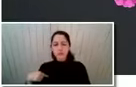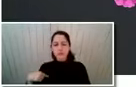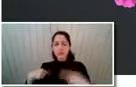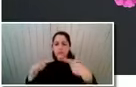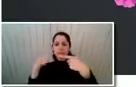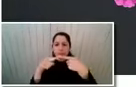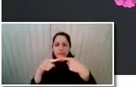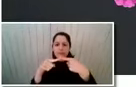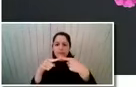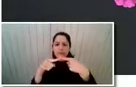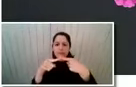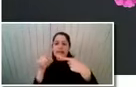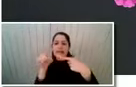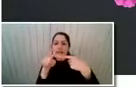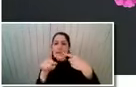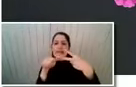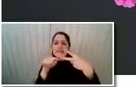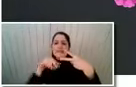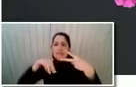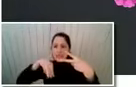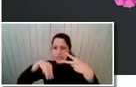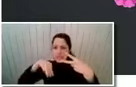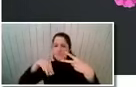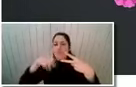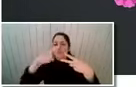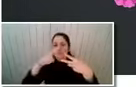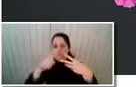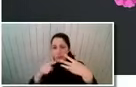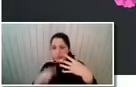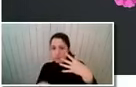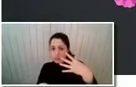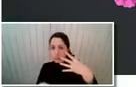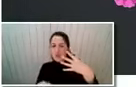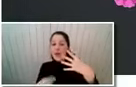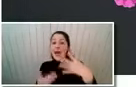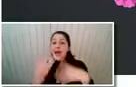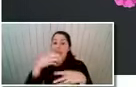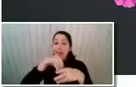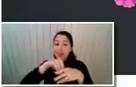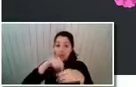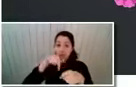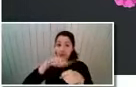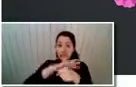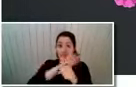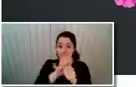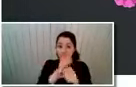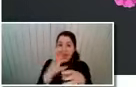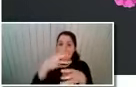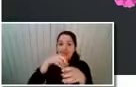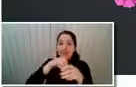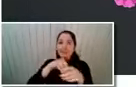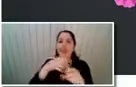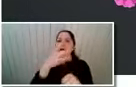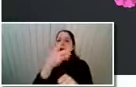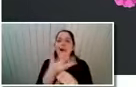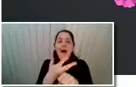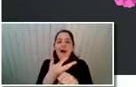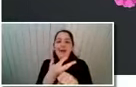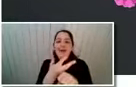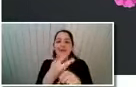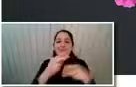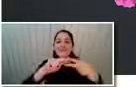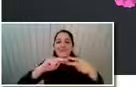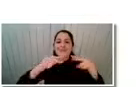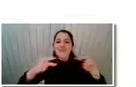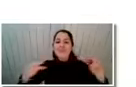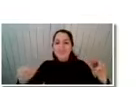proteína M, y adentro de esta estructura está el material genético del virus.